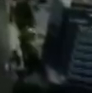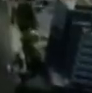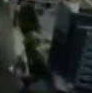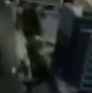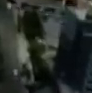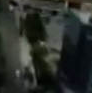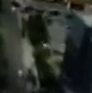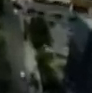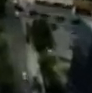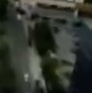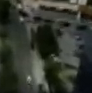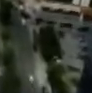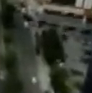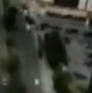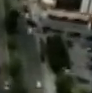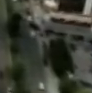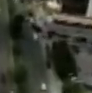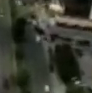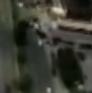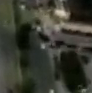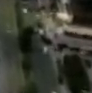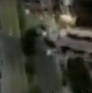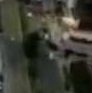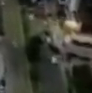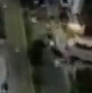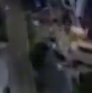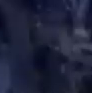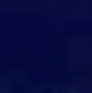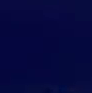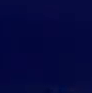a nuestro noticiero de la comunidad. Muy buenos días.